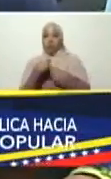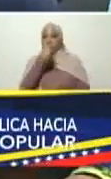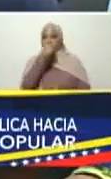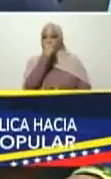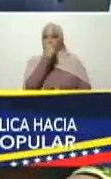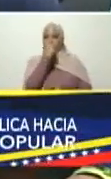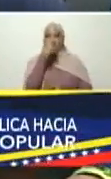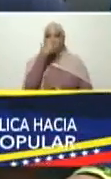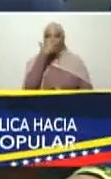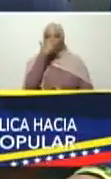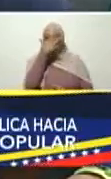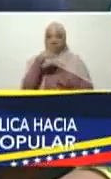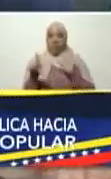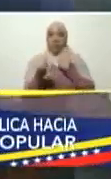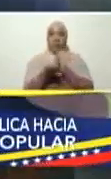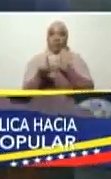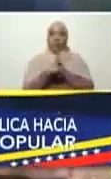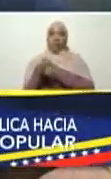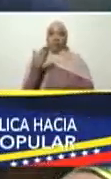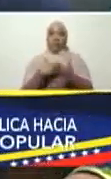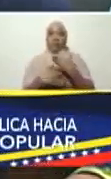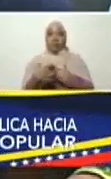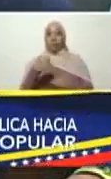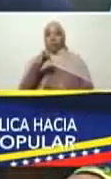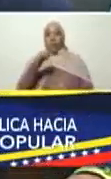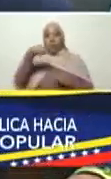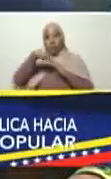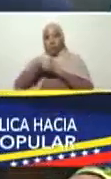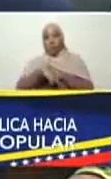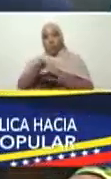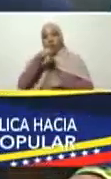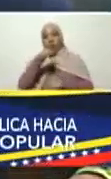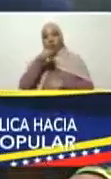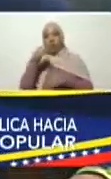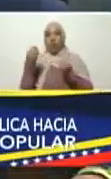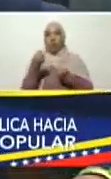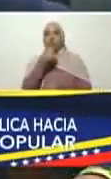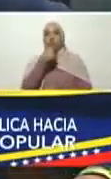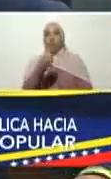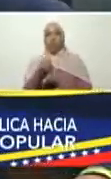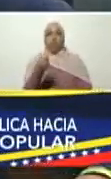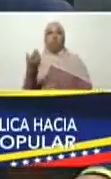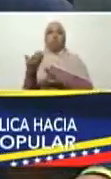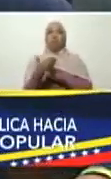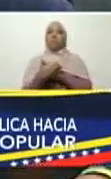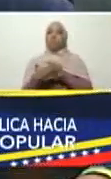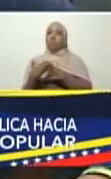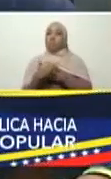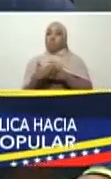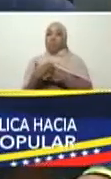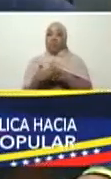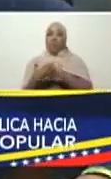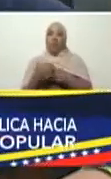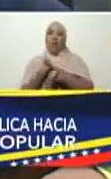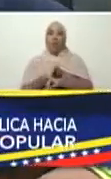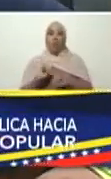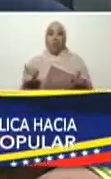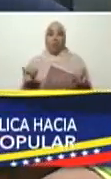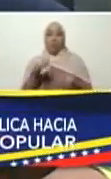decir, las leyes tienen que ser una línea que procure que sea mucho más fácil las soluciones en el territorio, ¿no? Y que